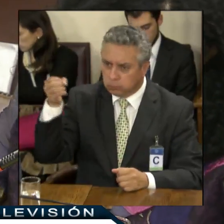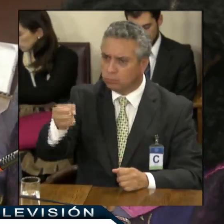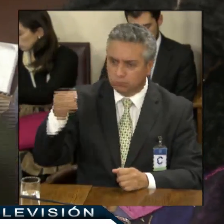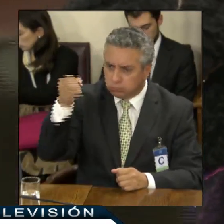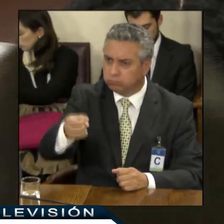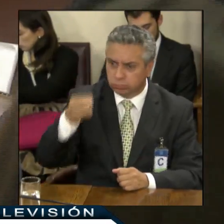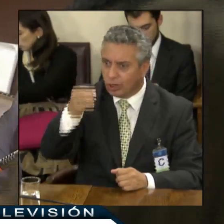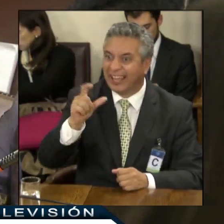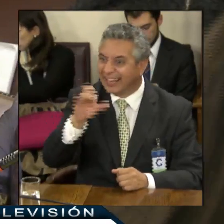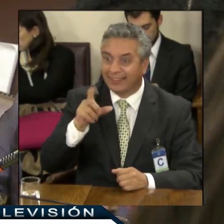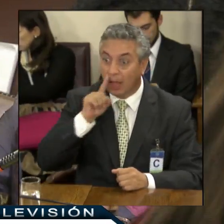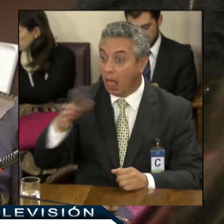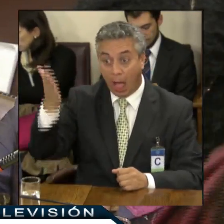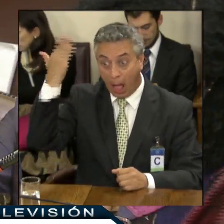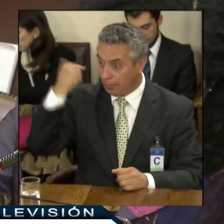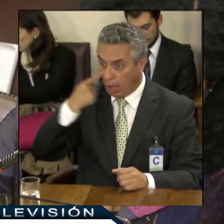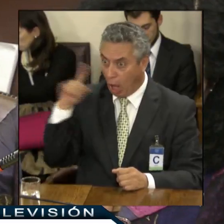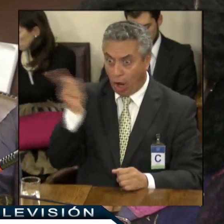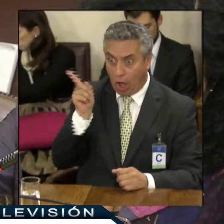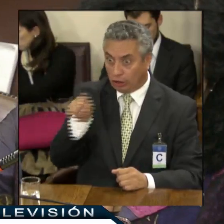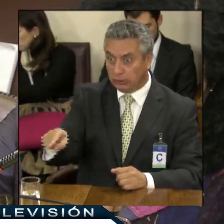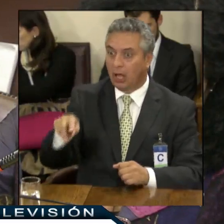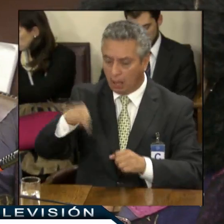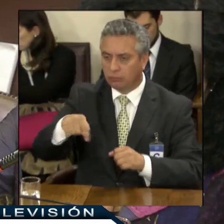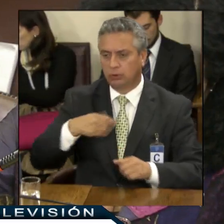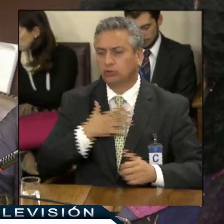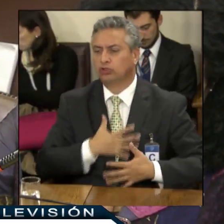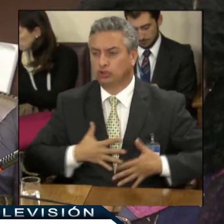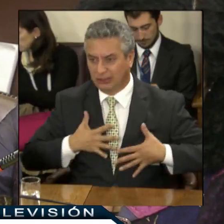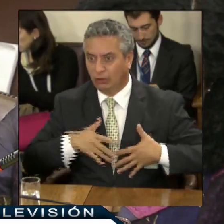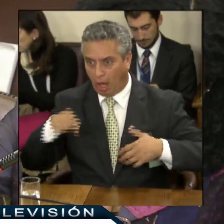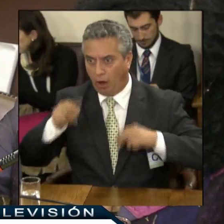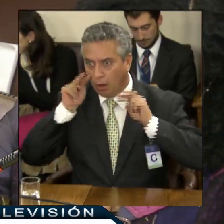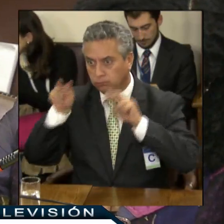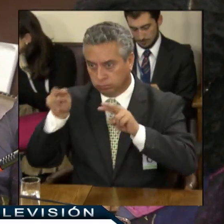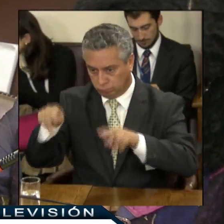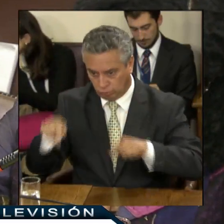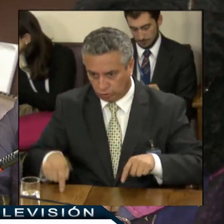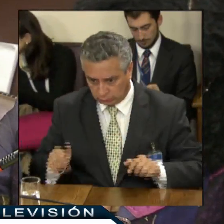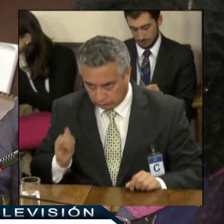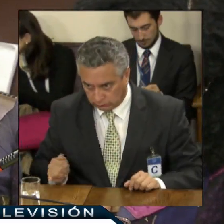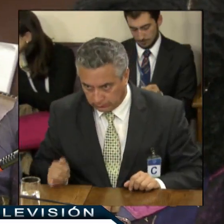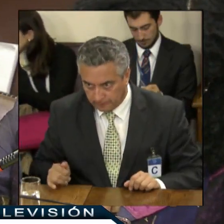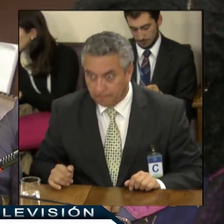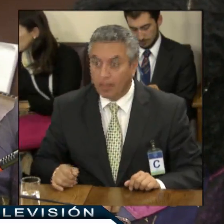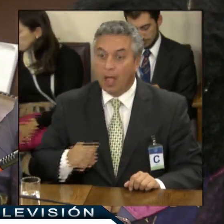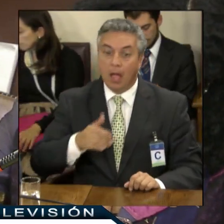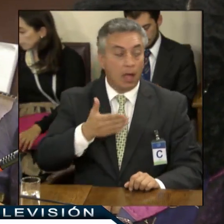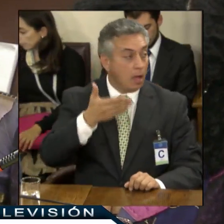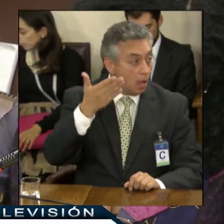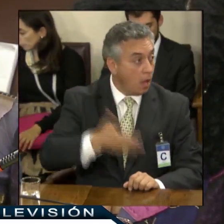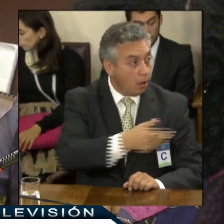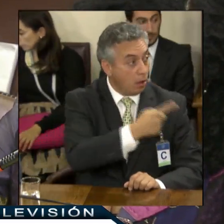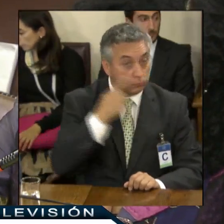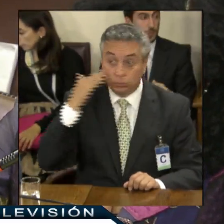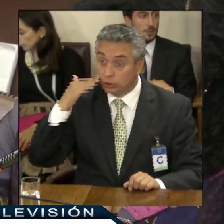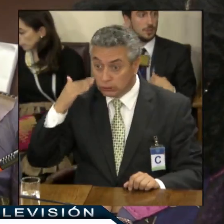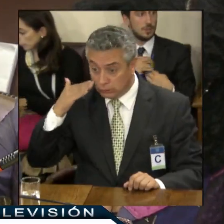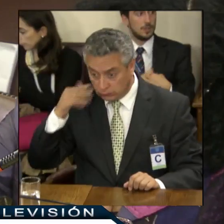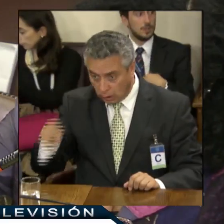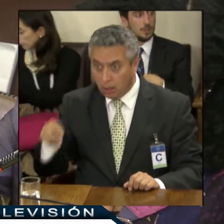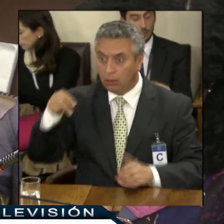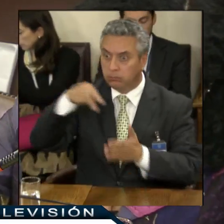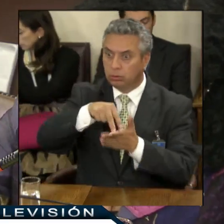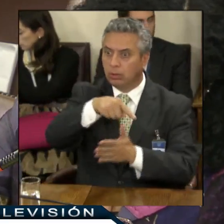antes de aquel momento no se conocía mucho de él me alegro mucho que hoy día así y entonces eh aparece la niña